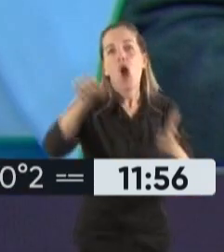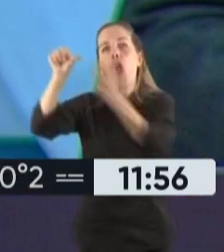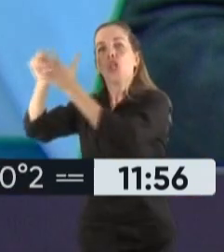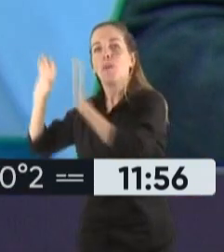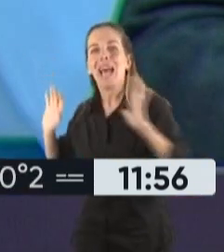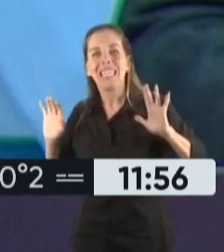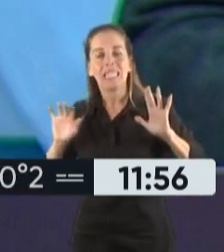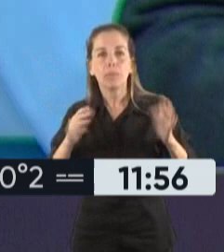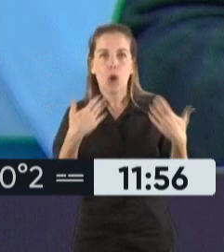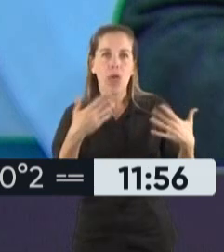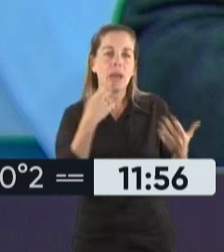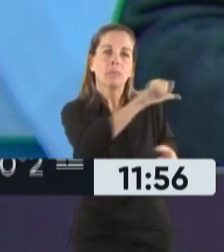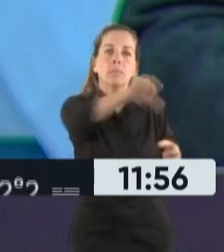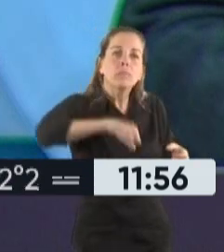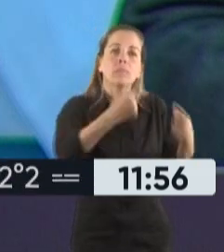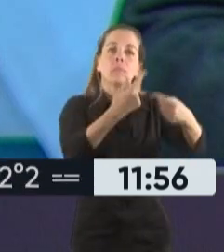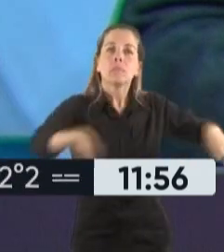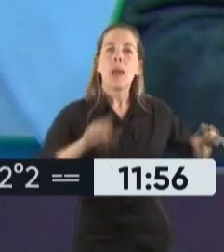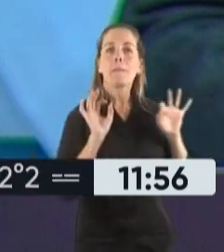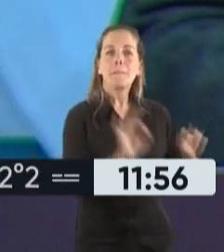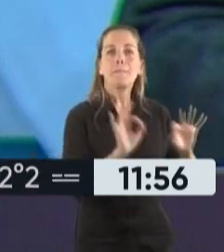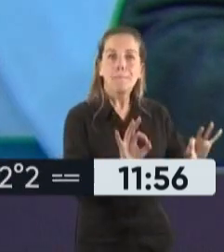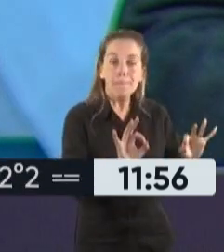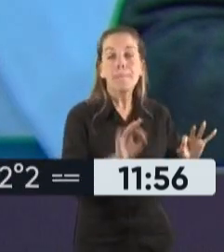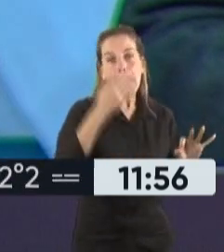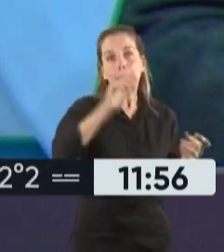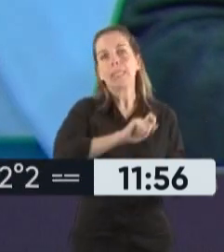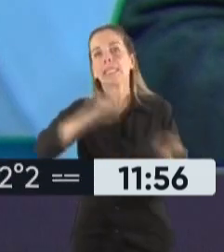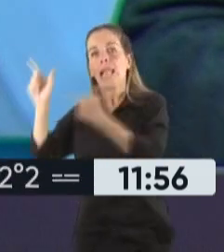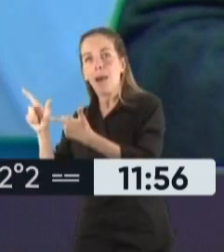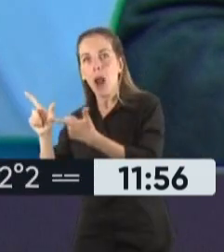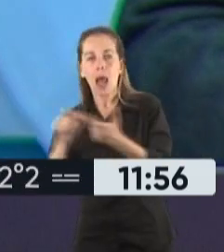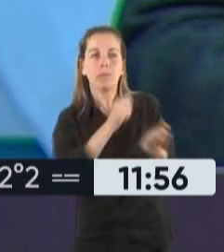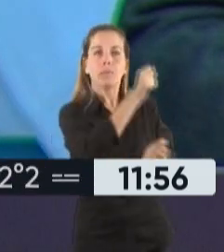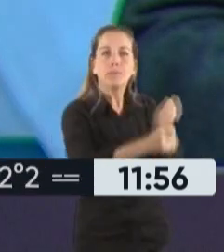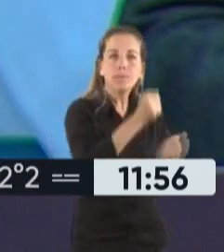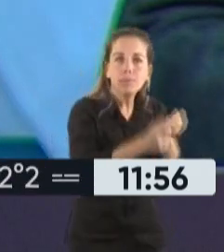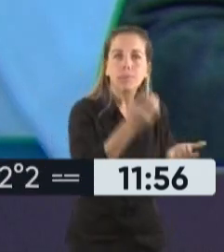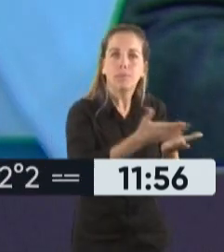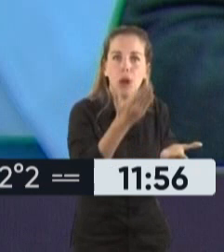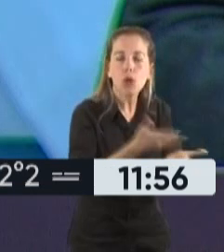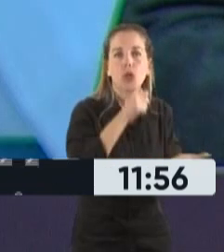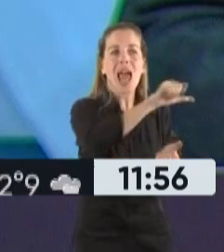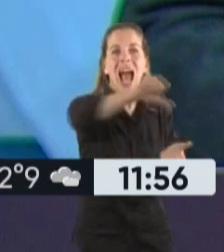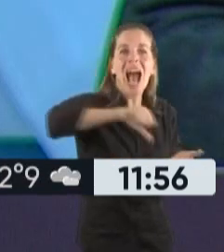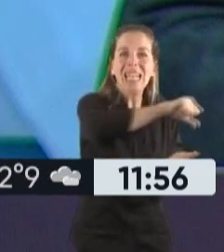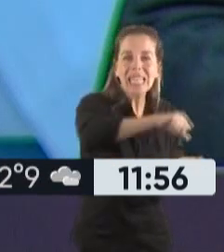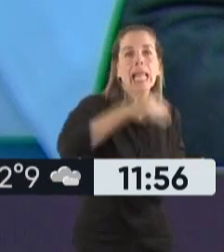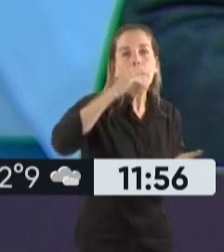y convertirlo nosotros en alimentos para seres humanos. Y así industrializado después